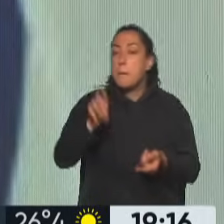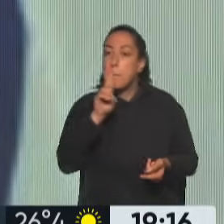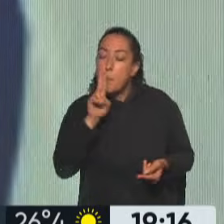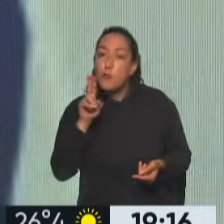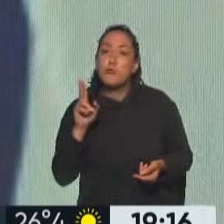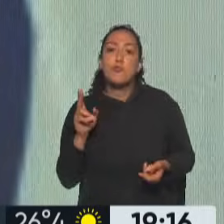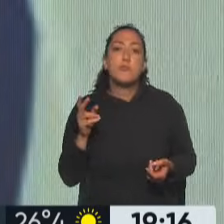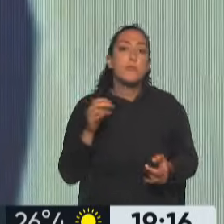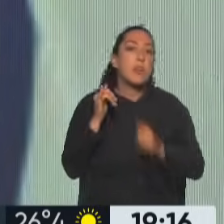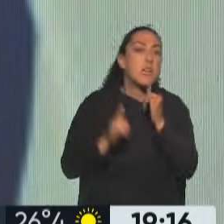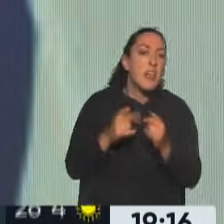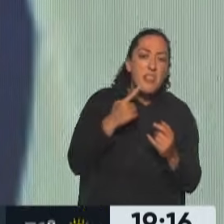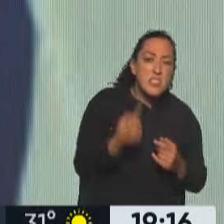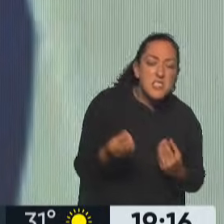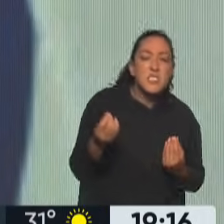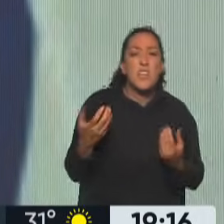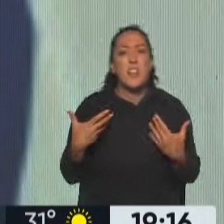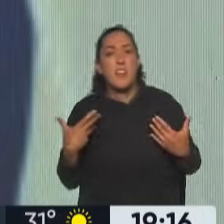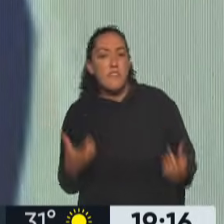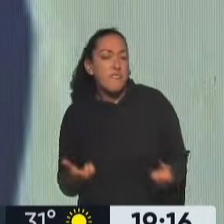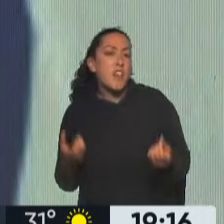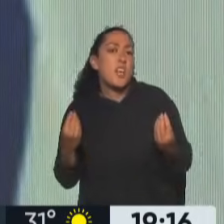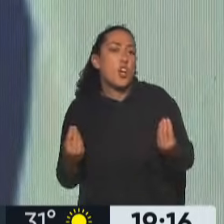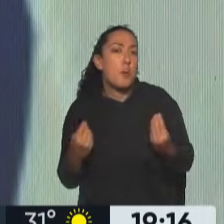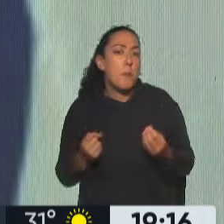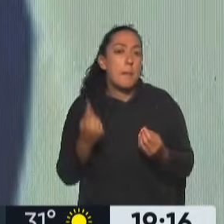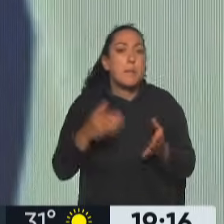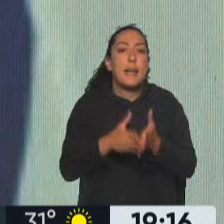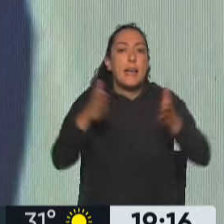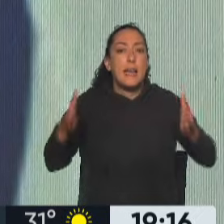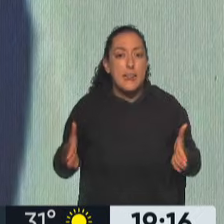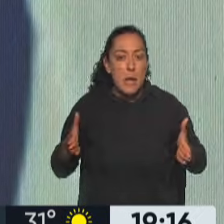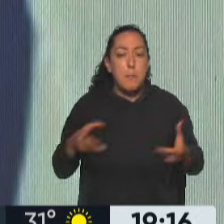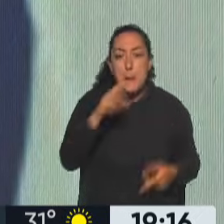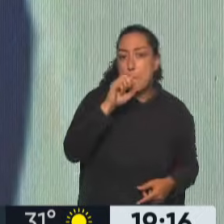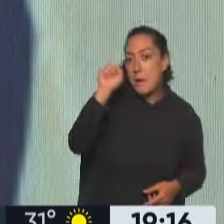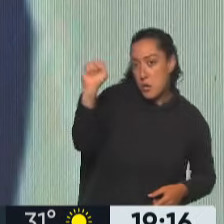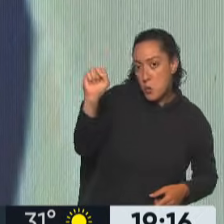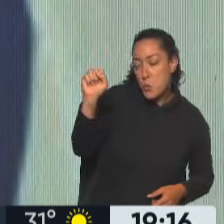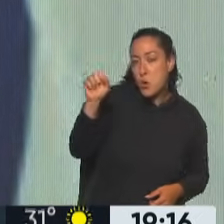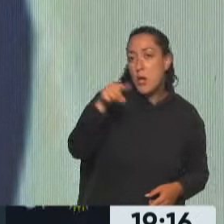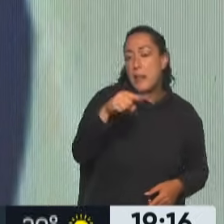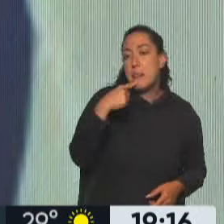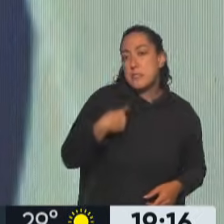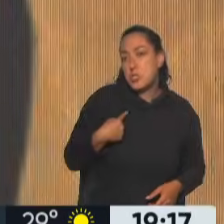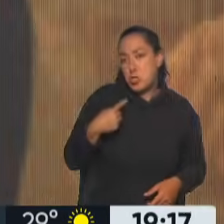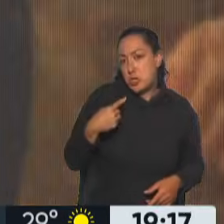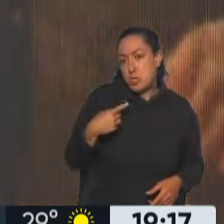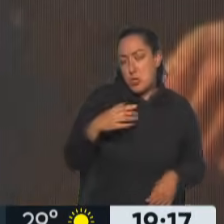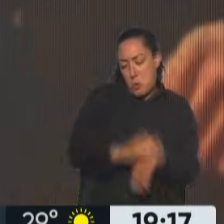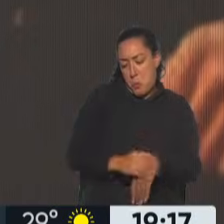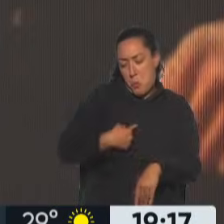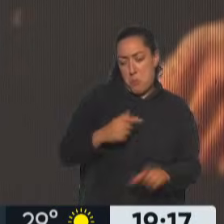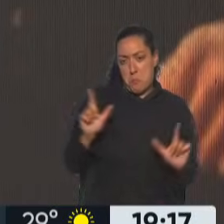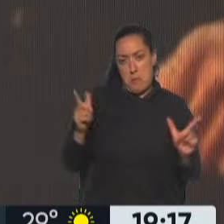dijeron, cómo se defendieron en esta primera instancia. Concretamente, Maduro se declaró inocente. Dijo que